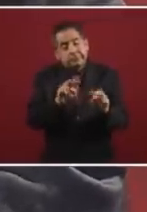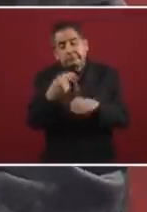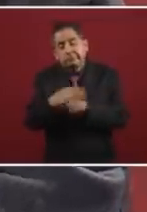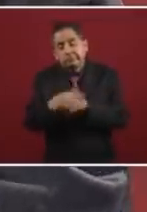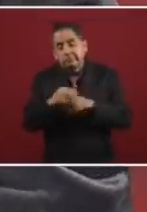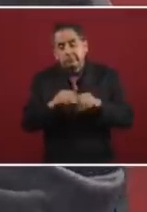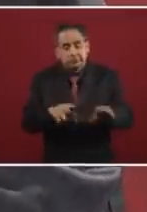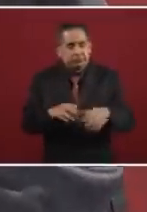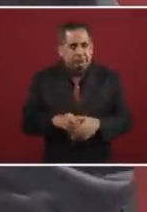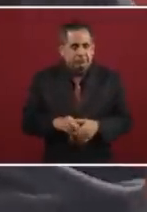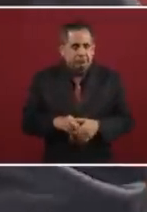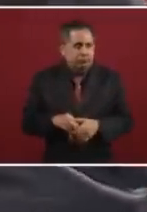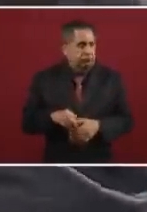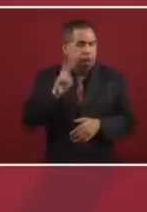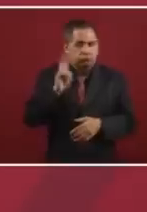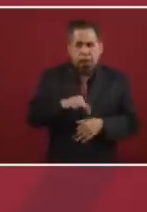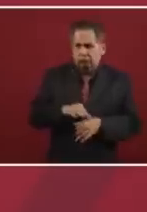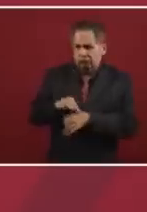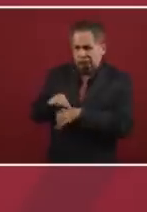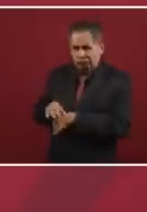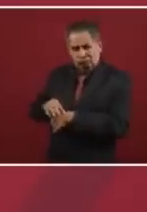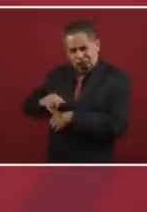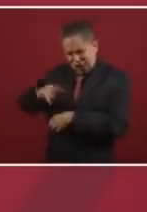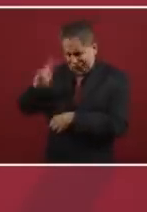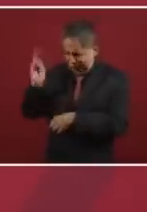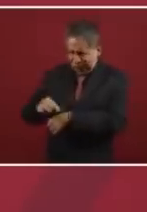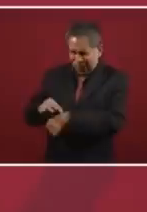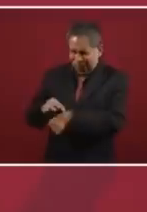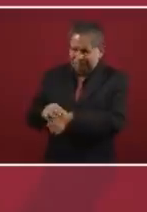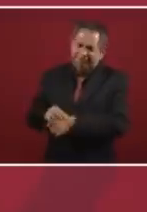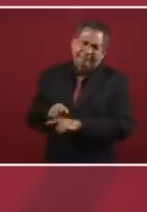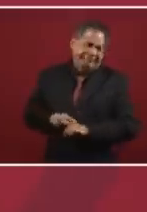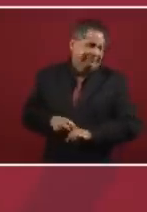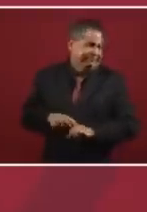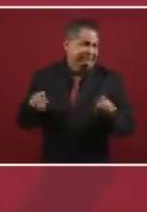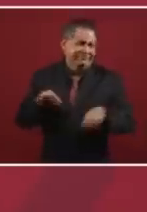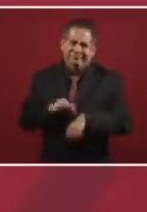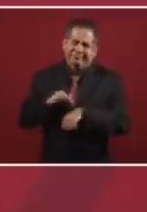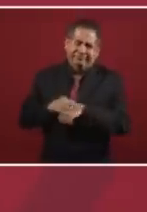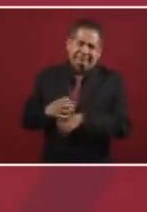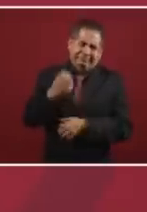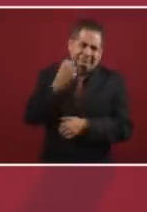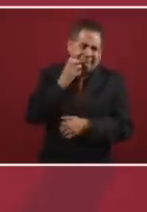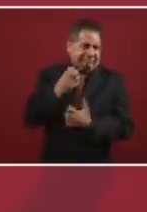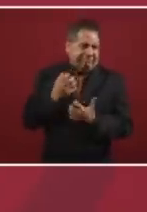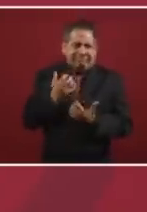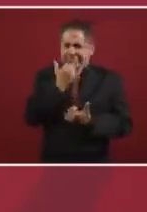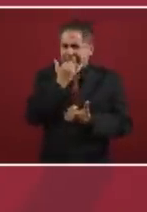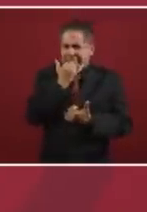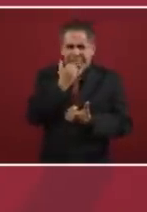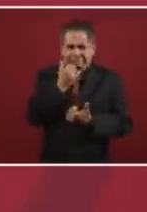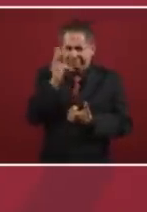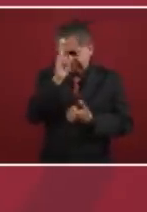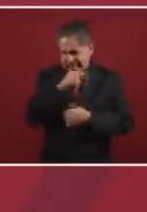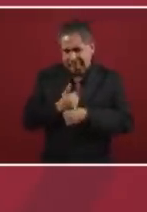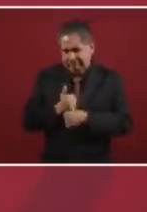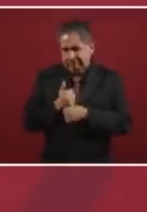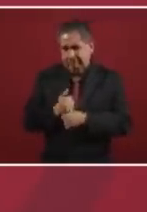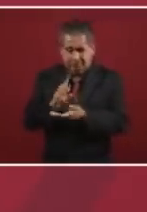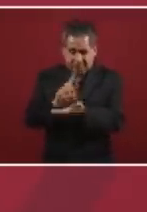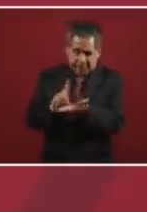y no la amarga realidad de cómo las drogas